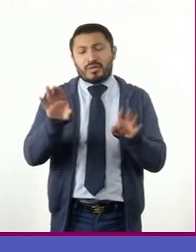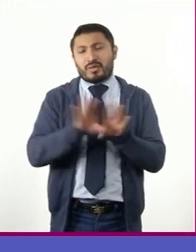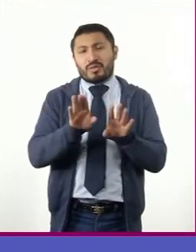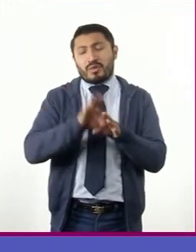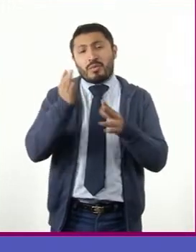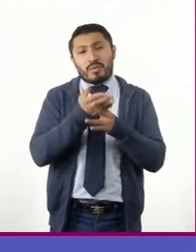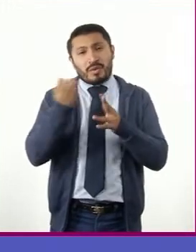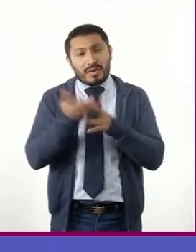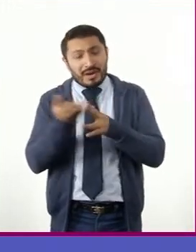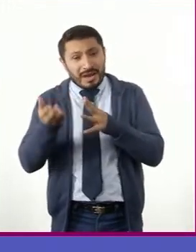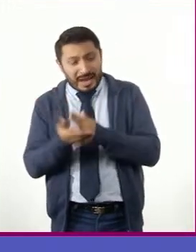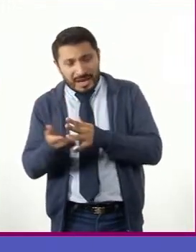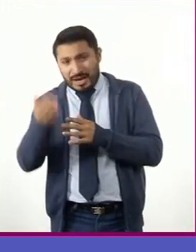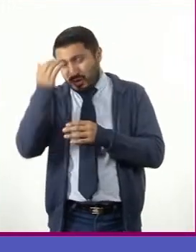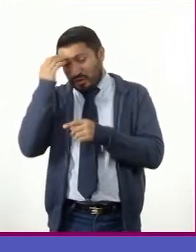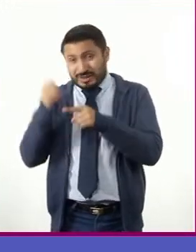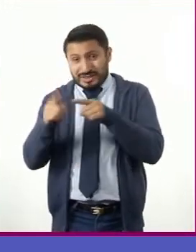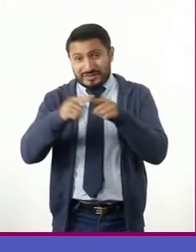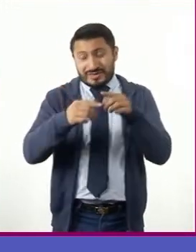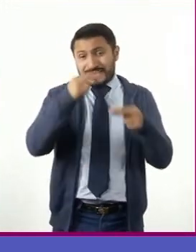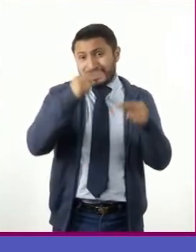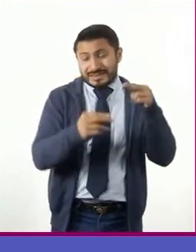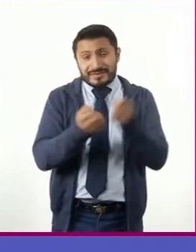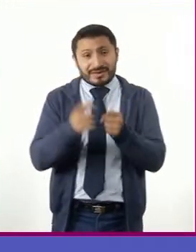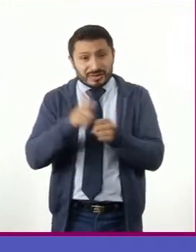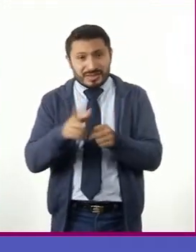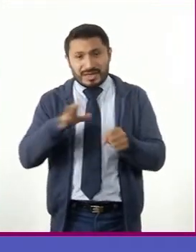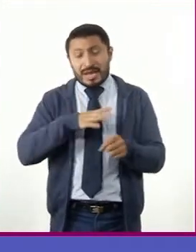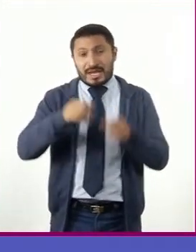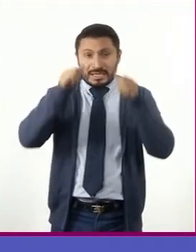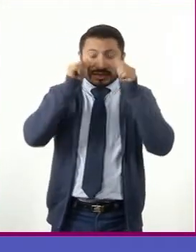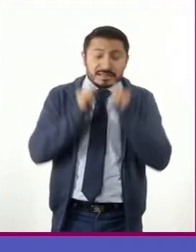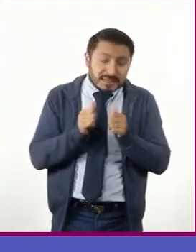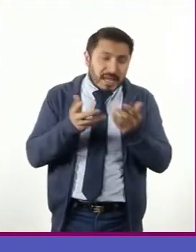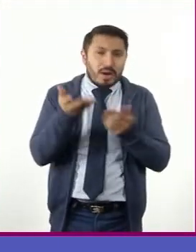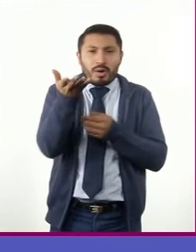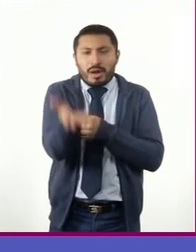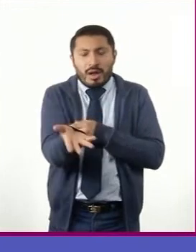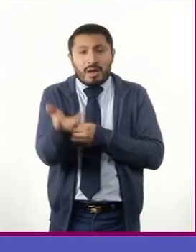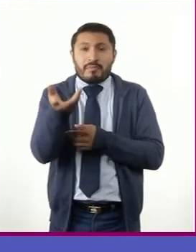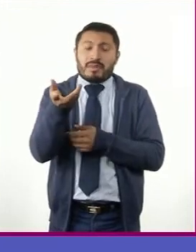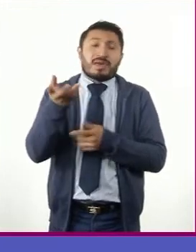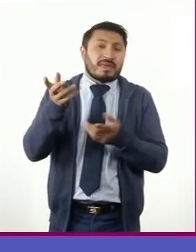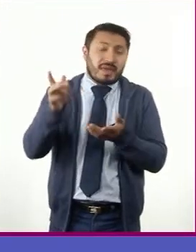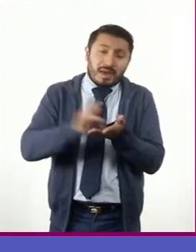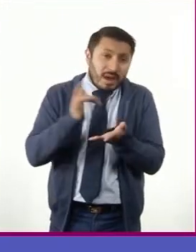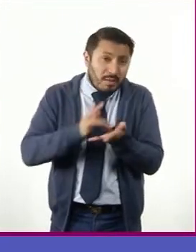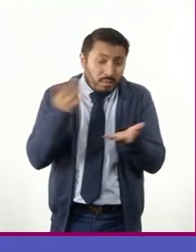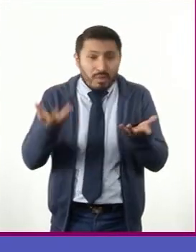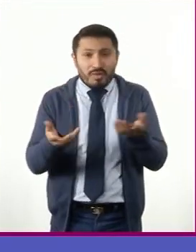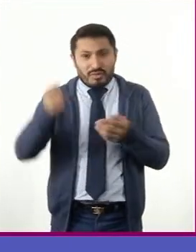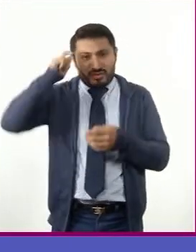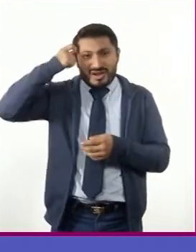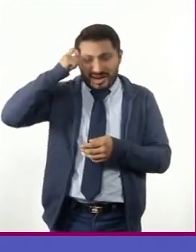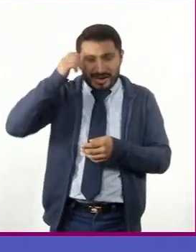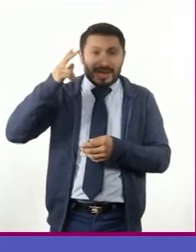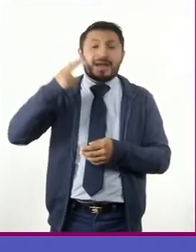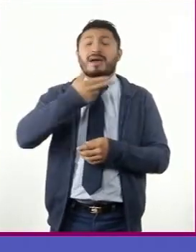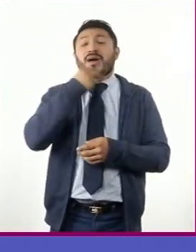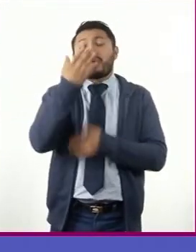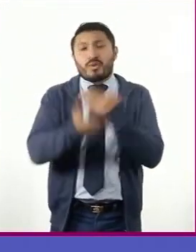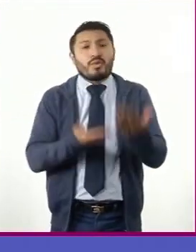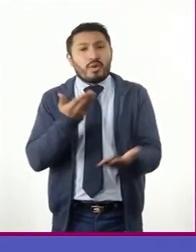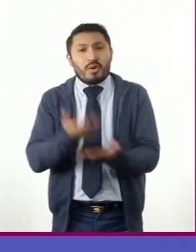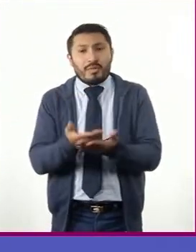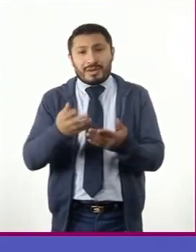diferentes grupos sociales. Tenemos que tiene un ciego que es mendigo, es criado de un caballero que